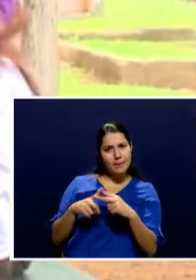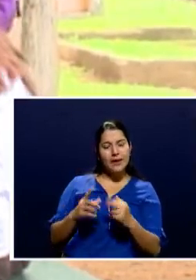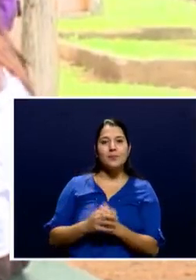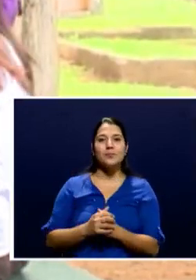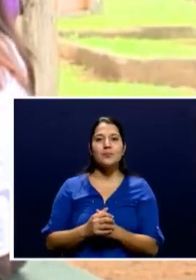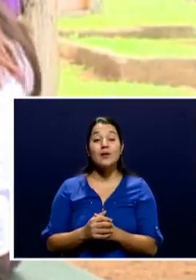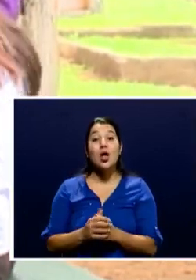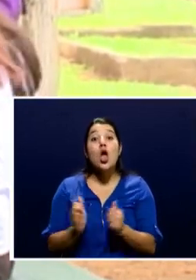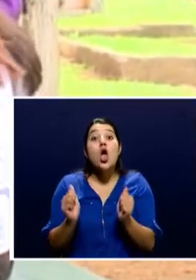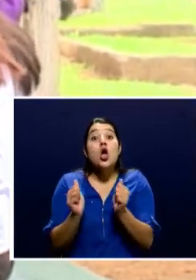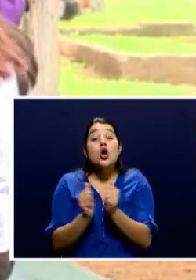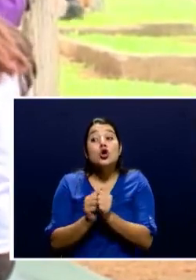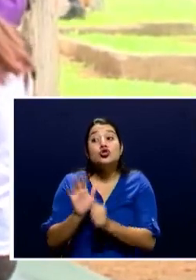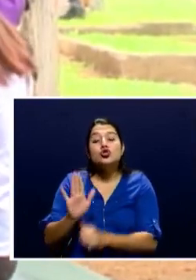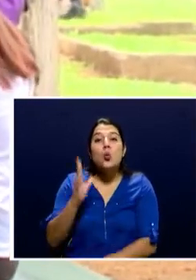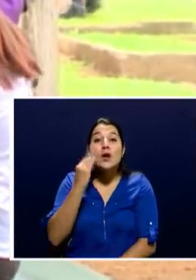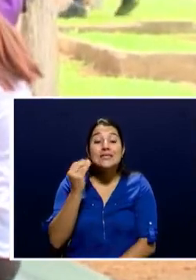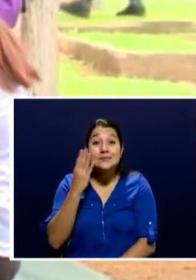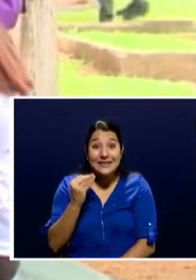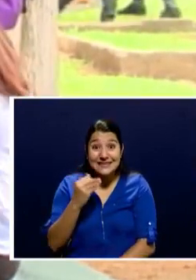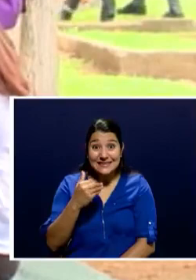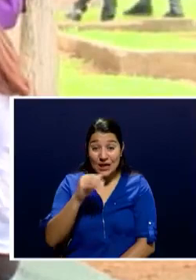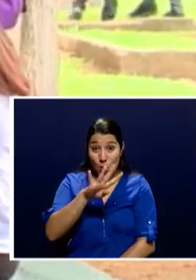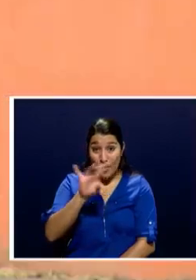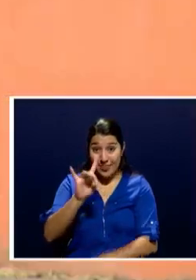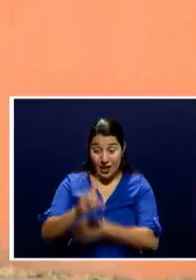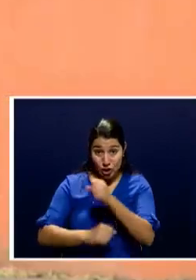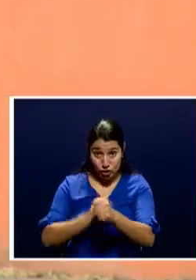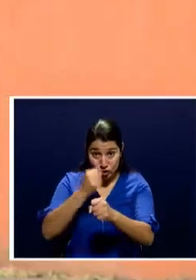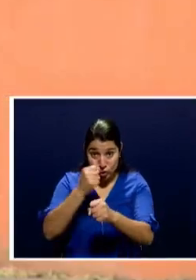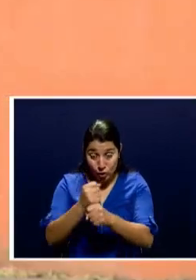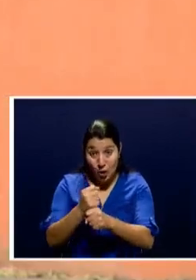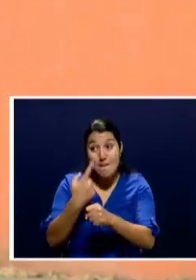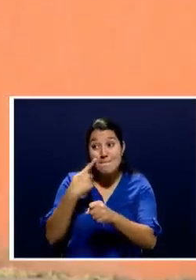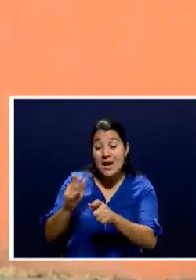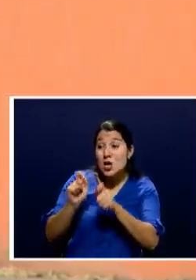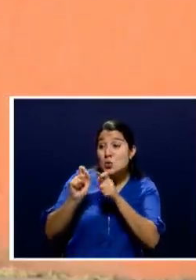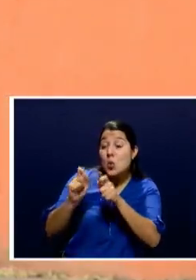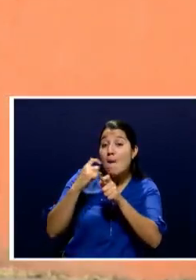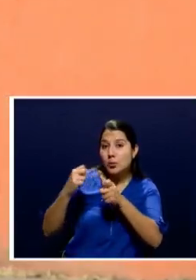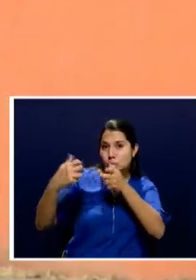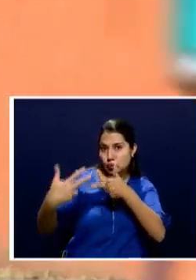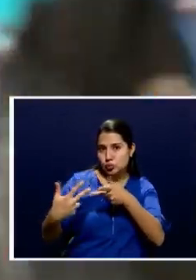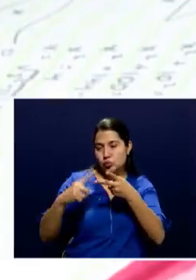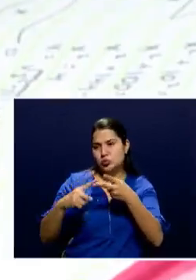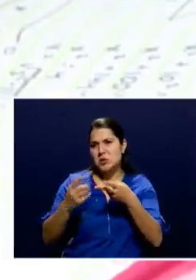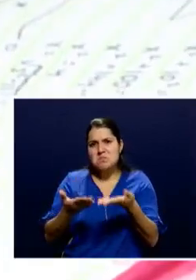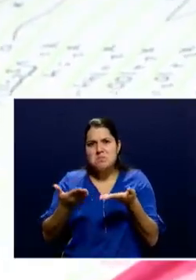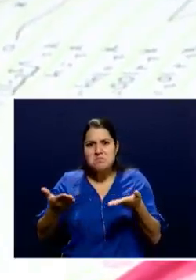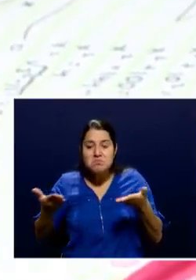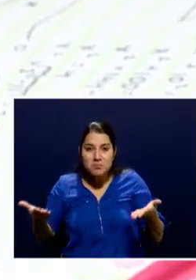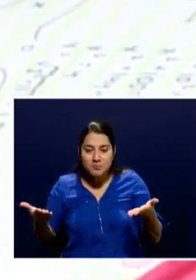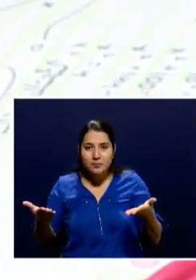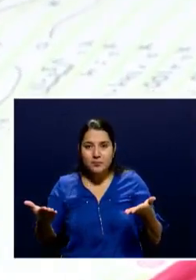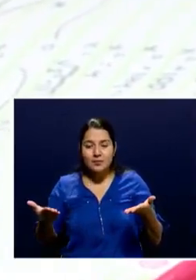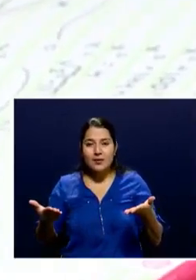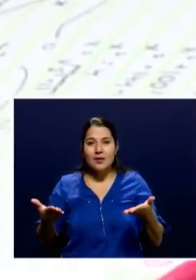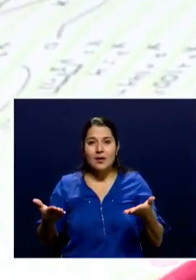de 42 años en el modelo pedagógico a distancia y en la producción de materiales académicos y recursos